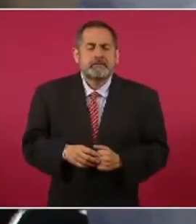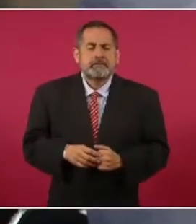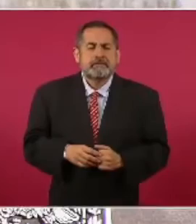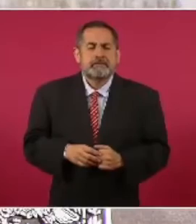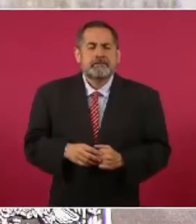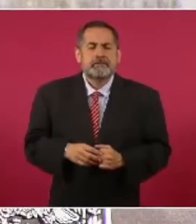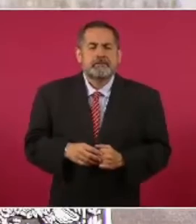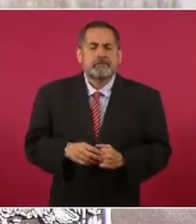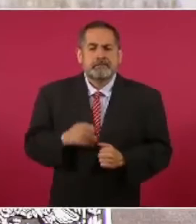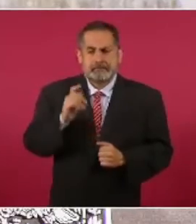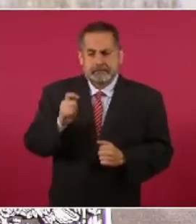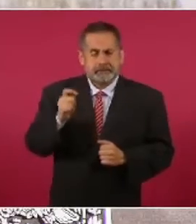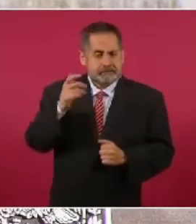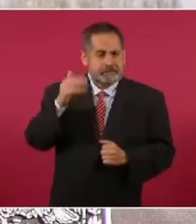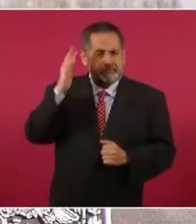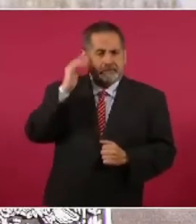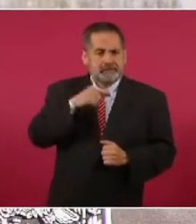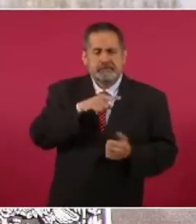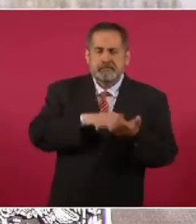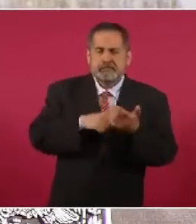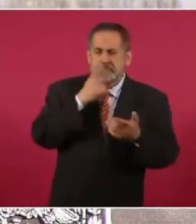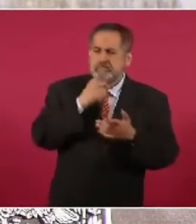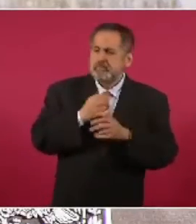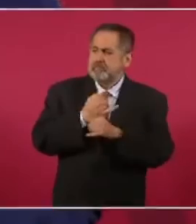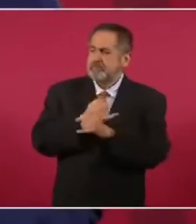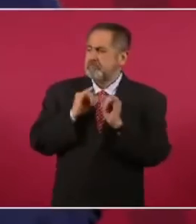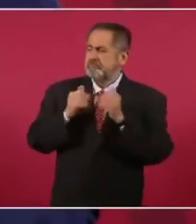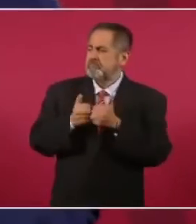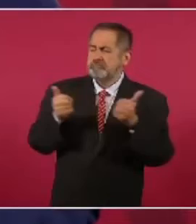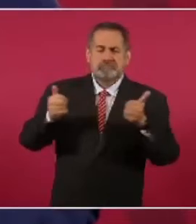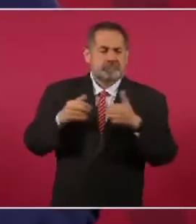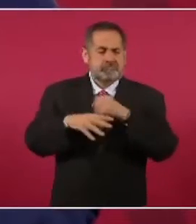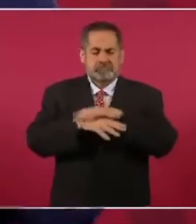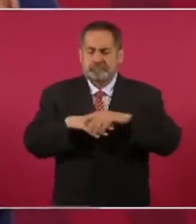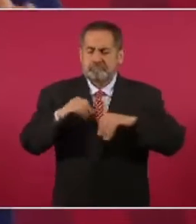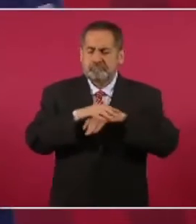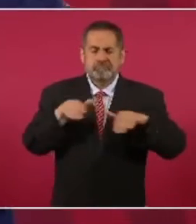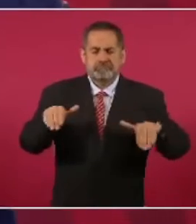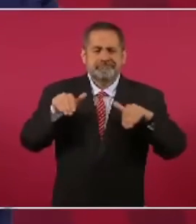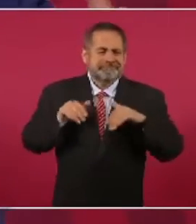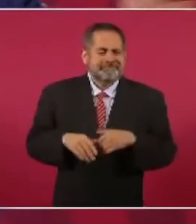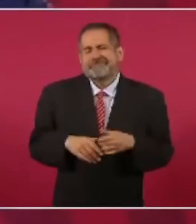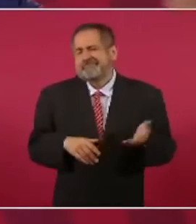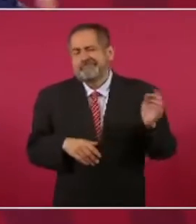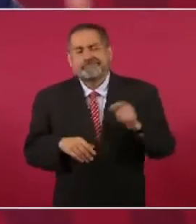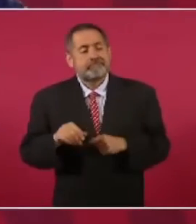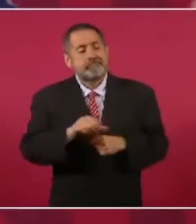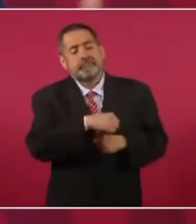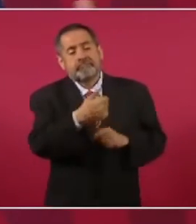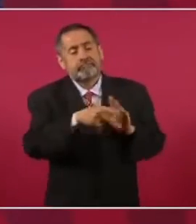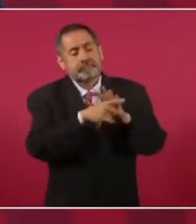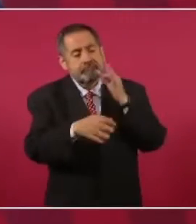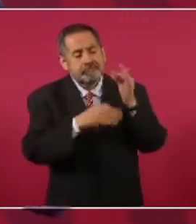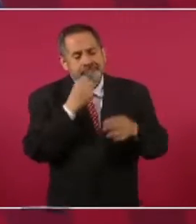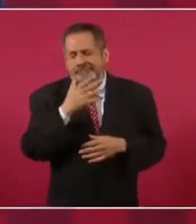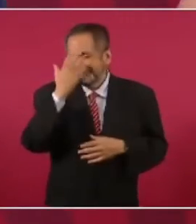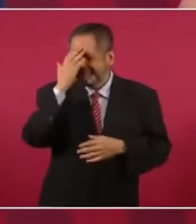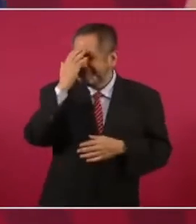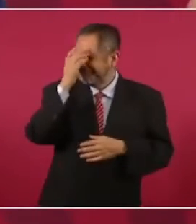que se autodefine como independiente. El otro ya sabemos,